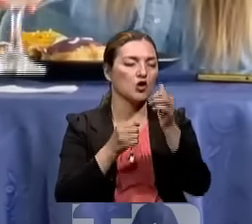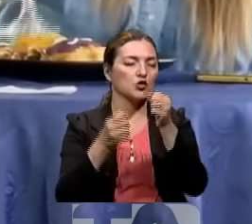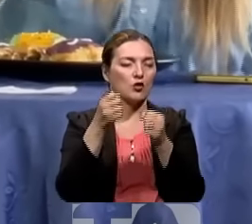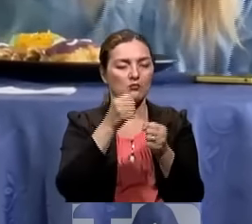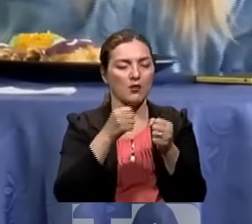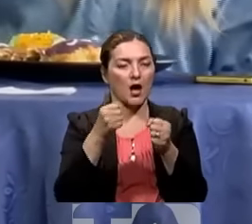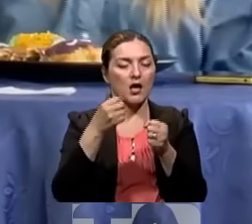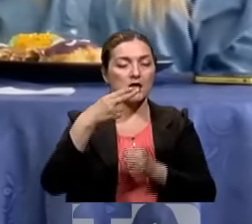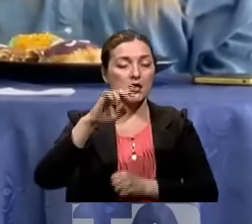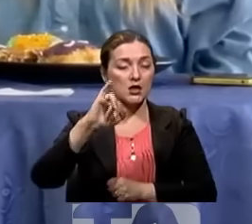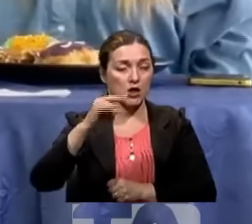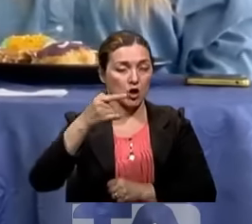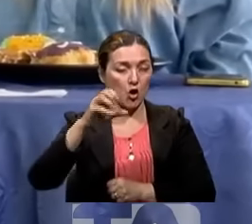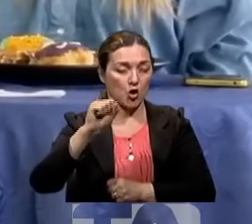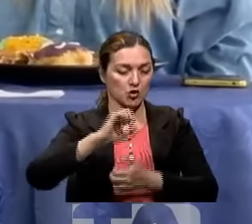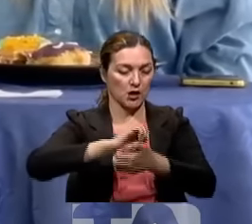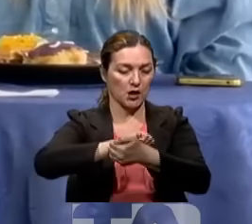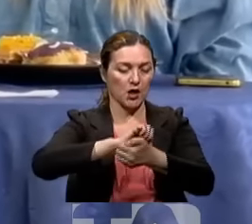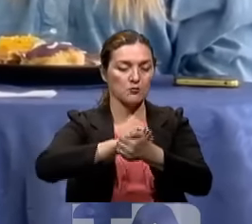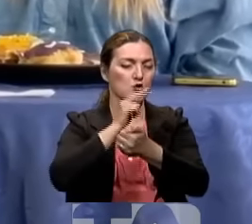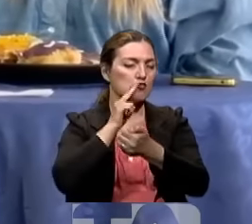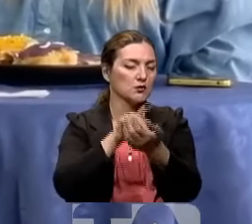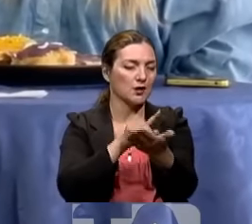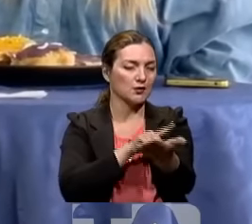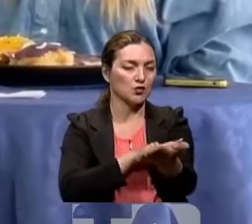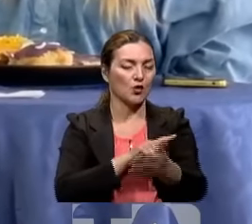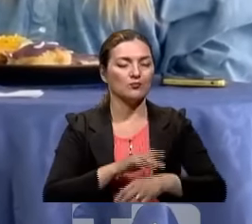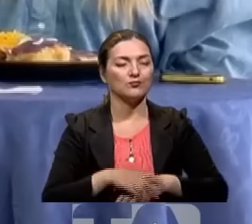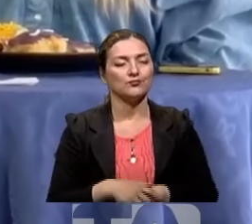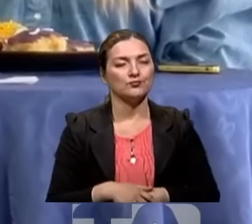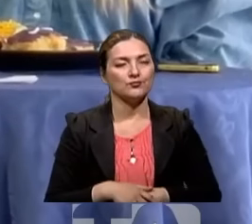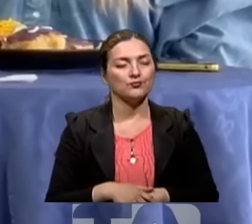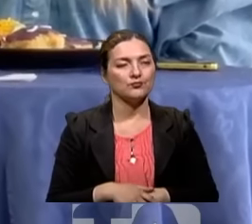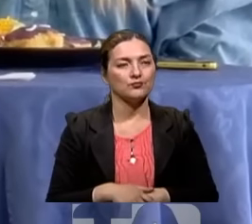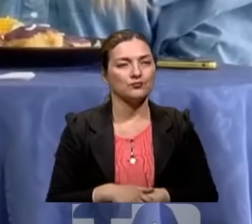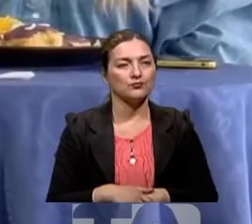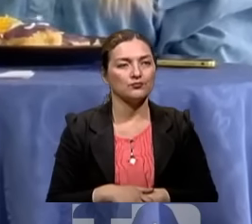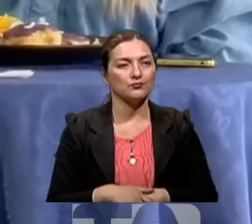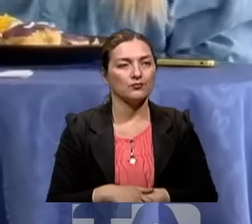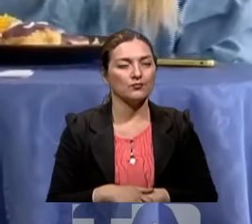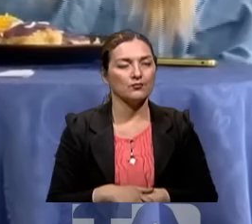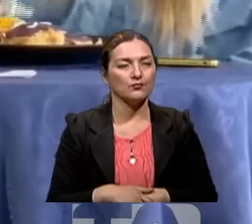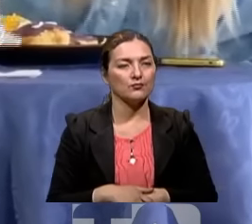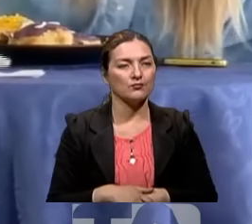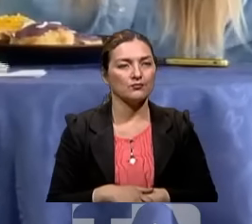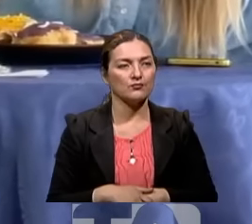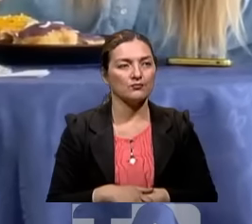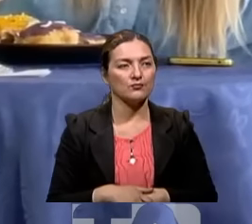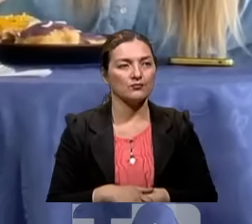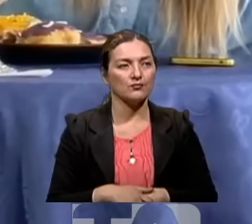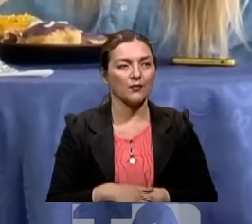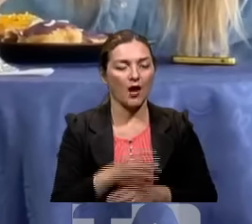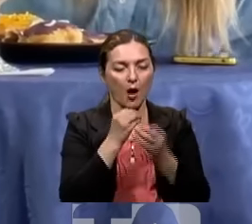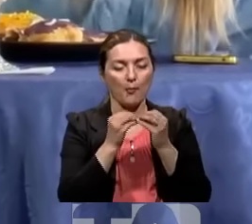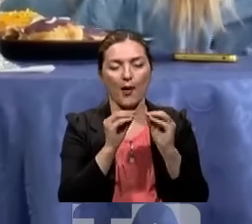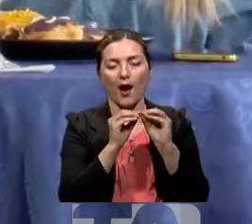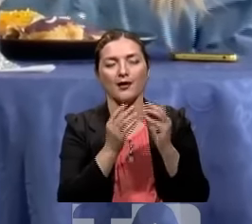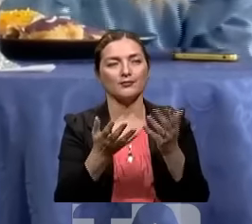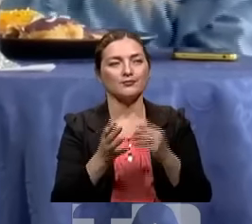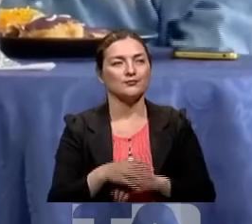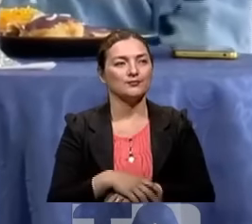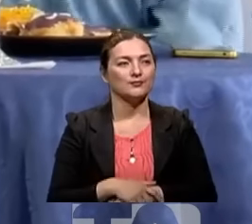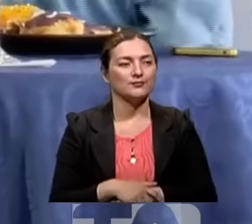con queso, un dulce muy tradicional. Vamos ahora sí a escuchar, ya la chef Titi quería comer un poquito más, no. Vamos